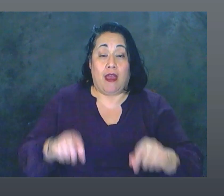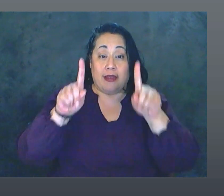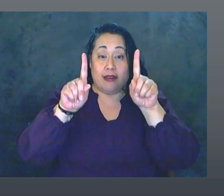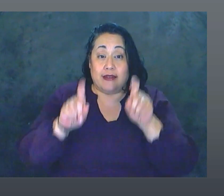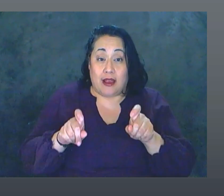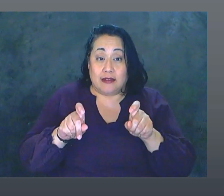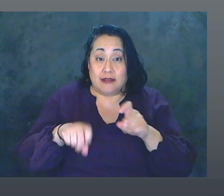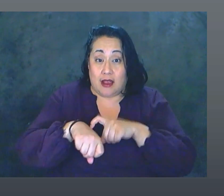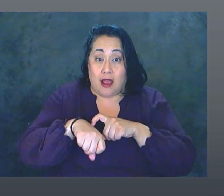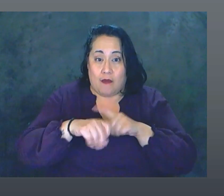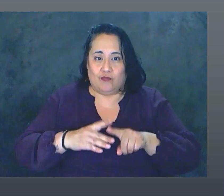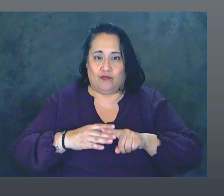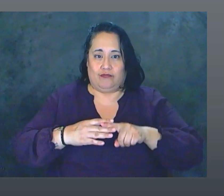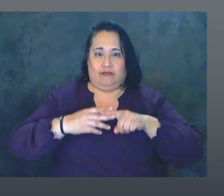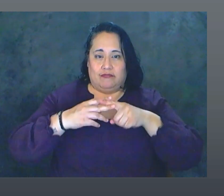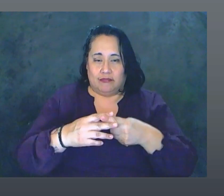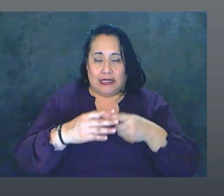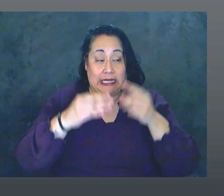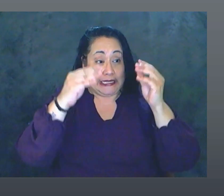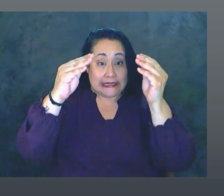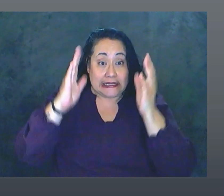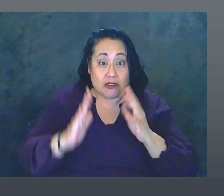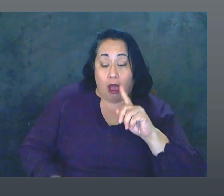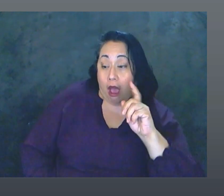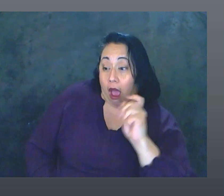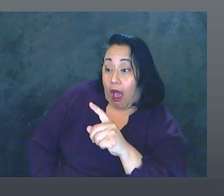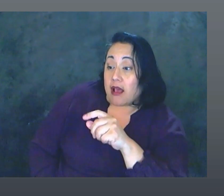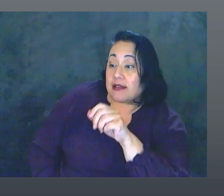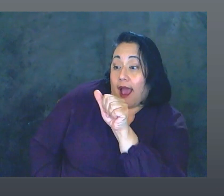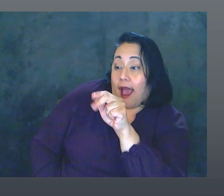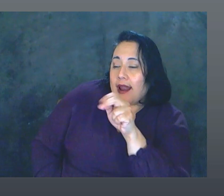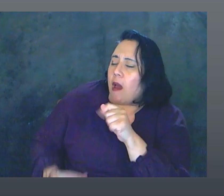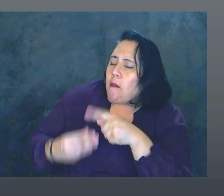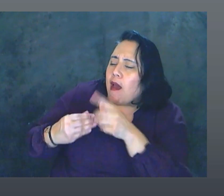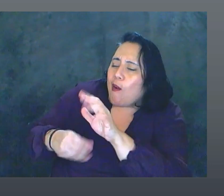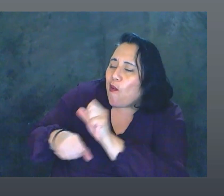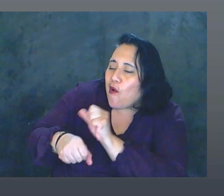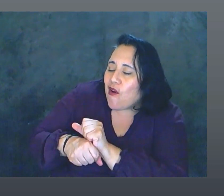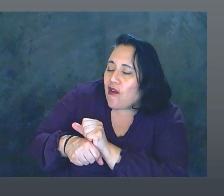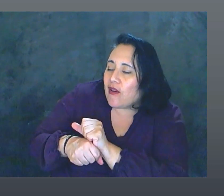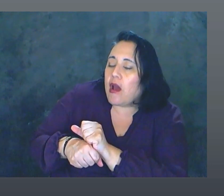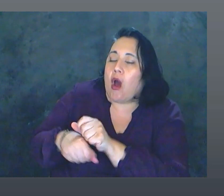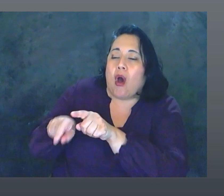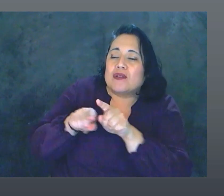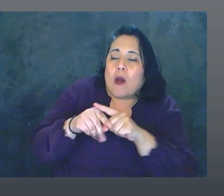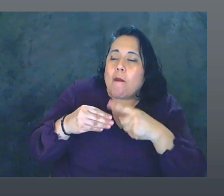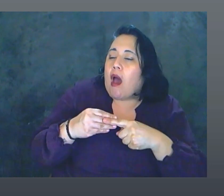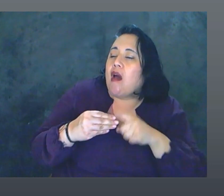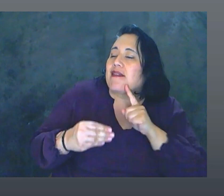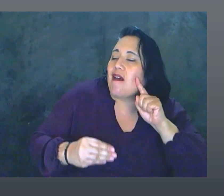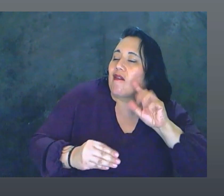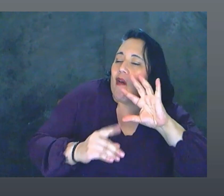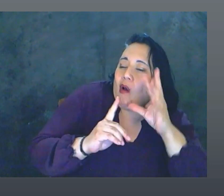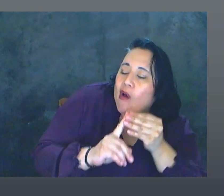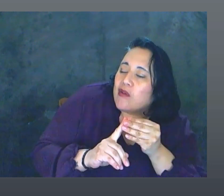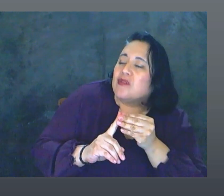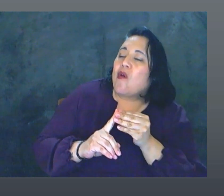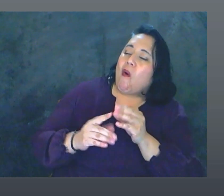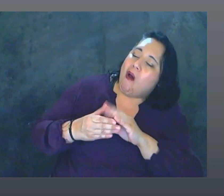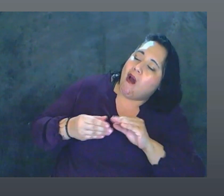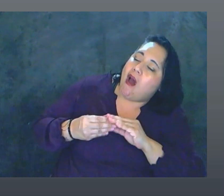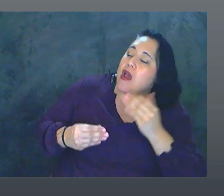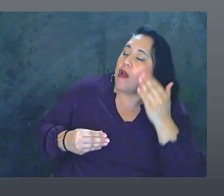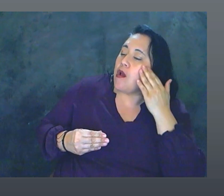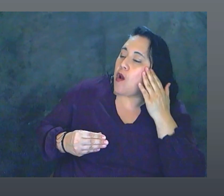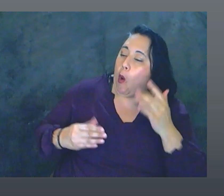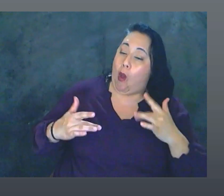Cuando comienza la prueba, la profesora le pregunta a Ana sobre su trabajo y sobre la cultura sorda y le cuenta